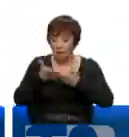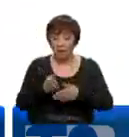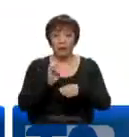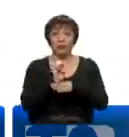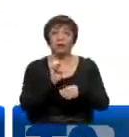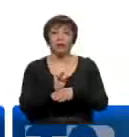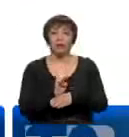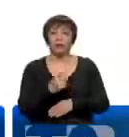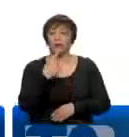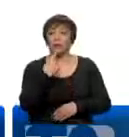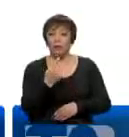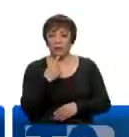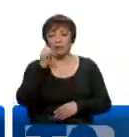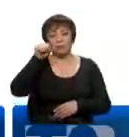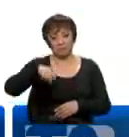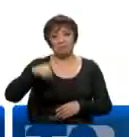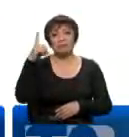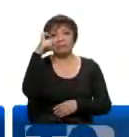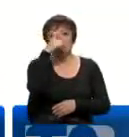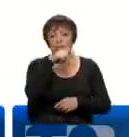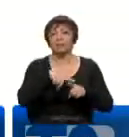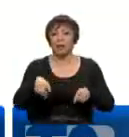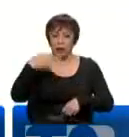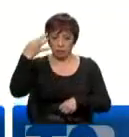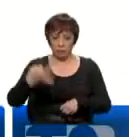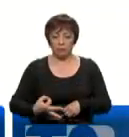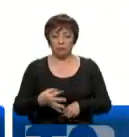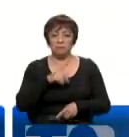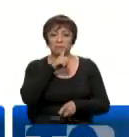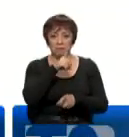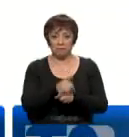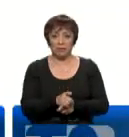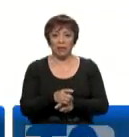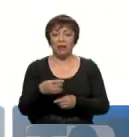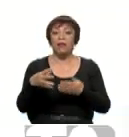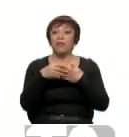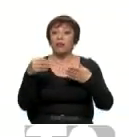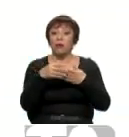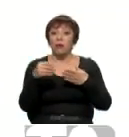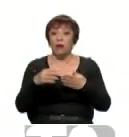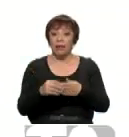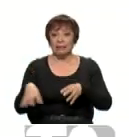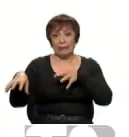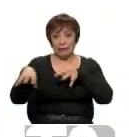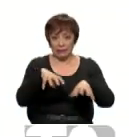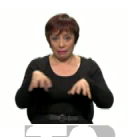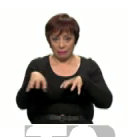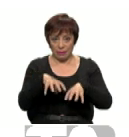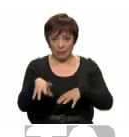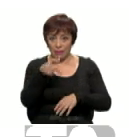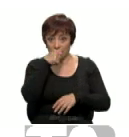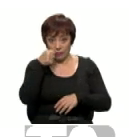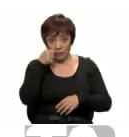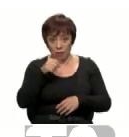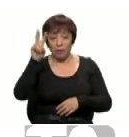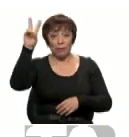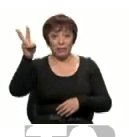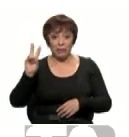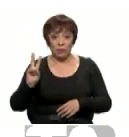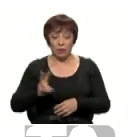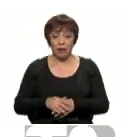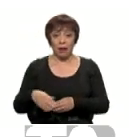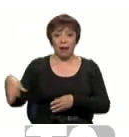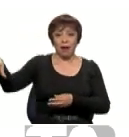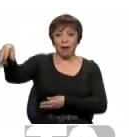que el mecanismo era complejo pero cumplía su cometido los dos provenientes de las actividades ilícitas en venezuela eran